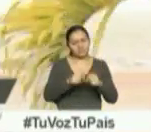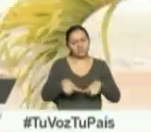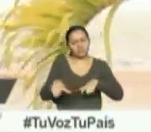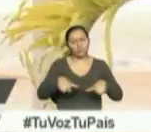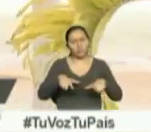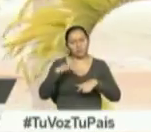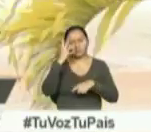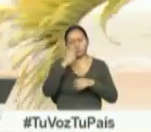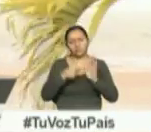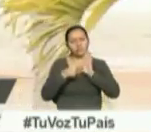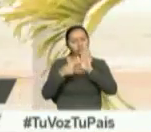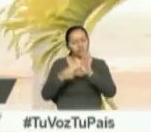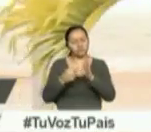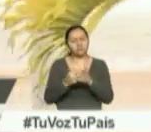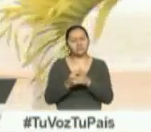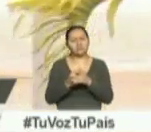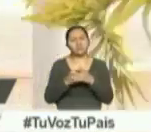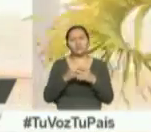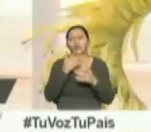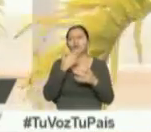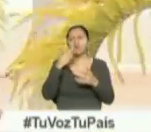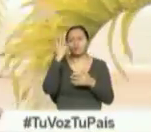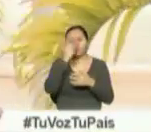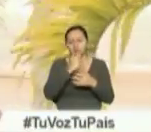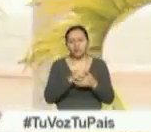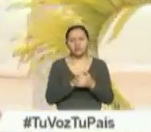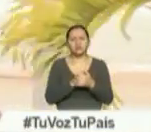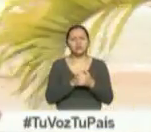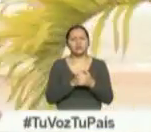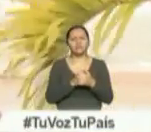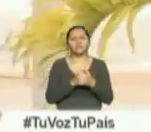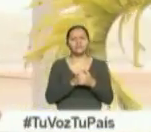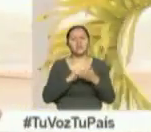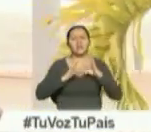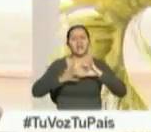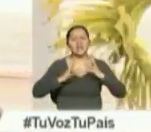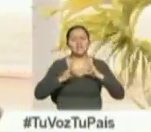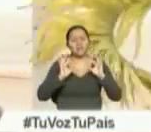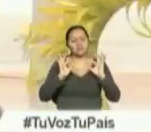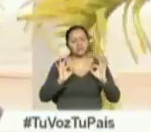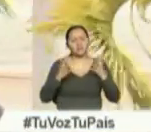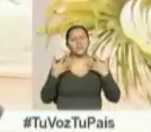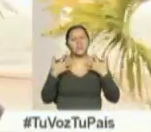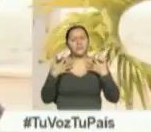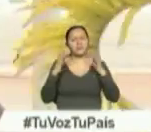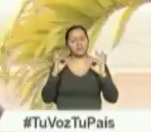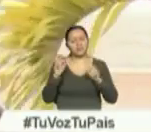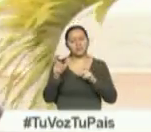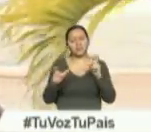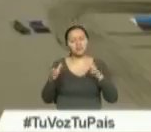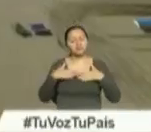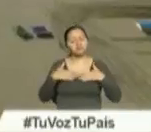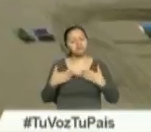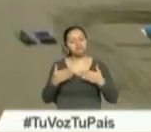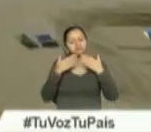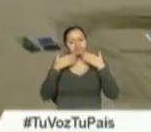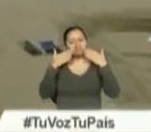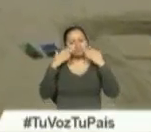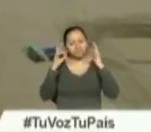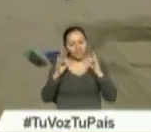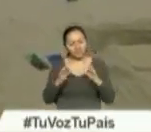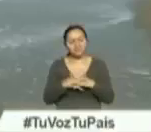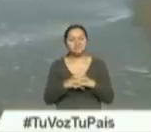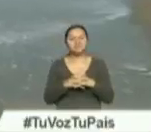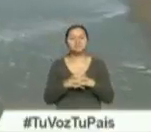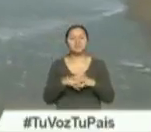bastante vistoso, tiene un colorido tropical, es un ambiente bastante cálido, amigable, la gente es muy gentil. Pese a ser